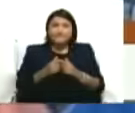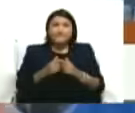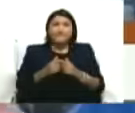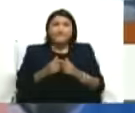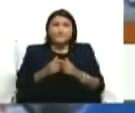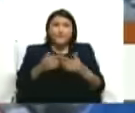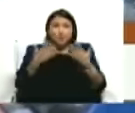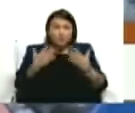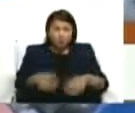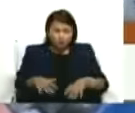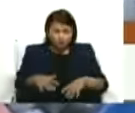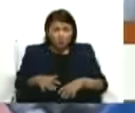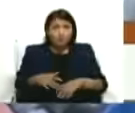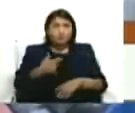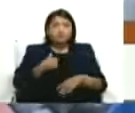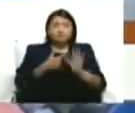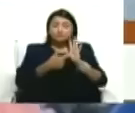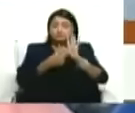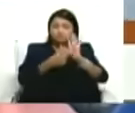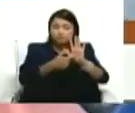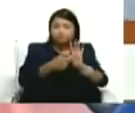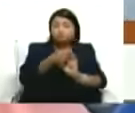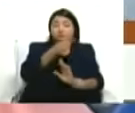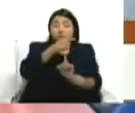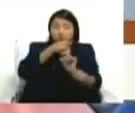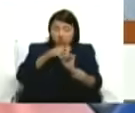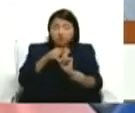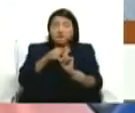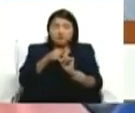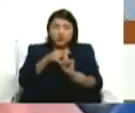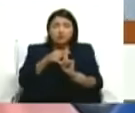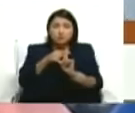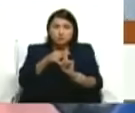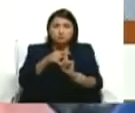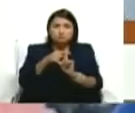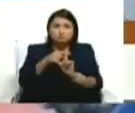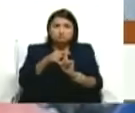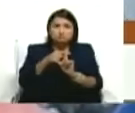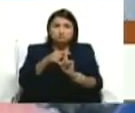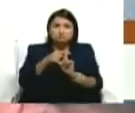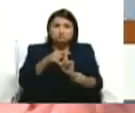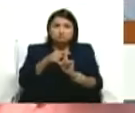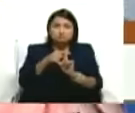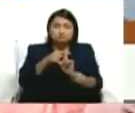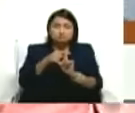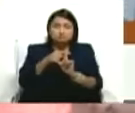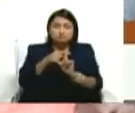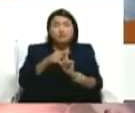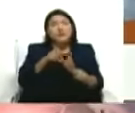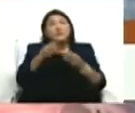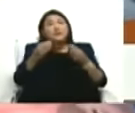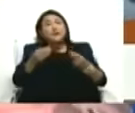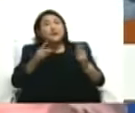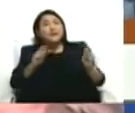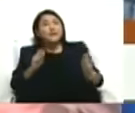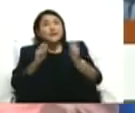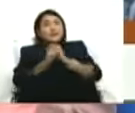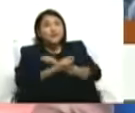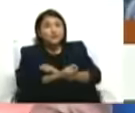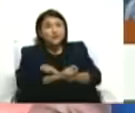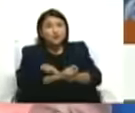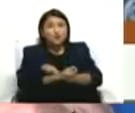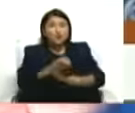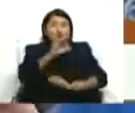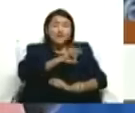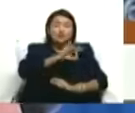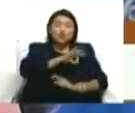que no temo en decir extraordinariamente positivo en lo que ha significado la transformación del modelo